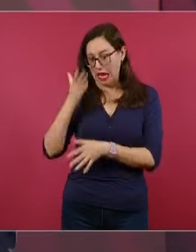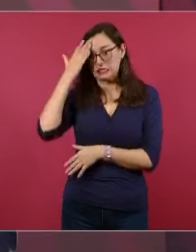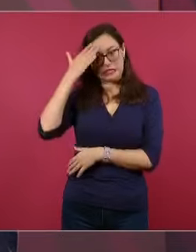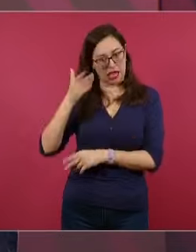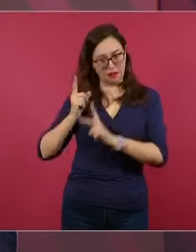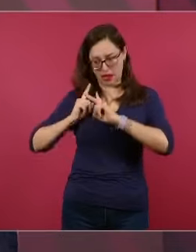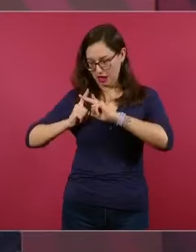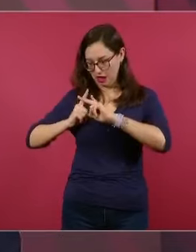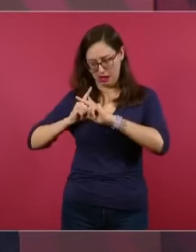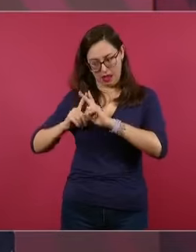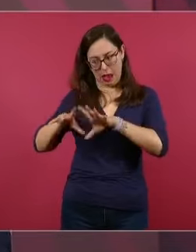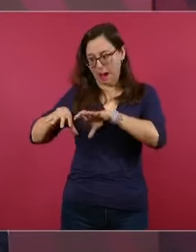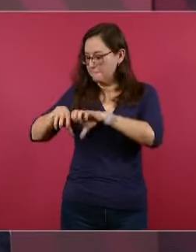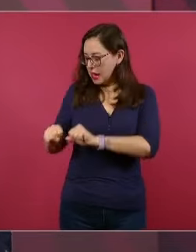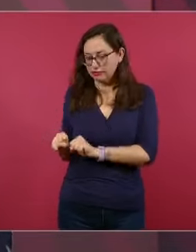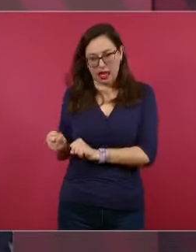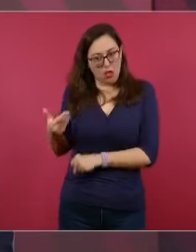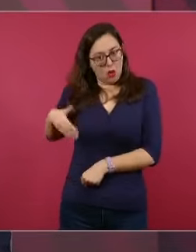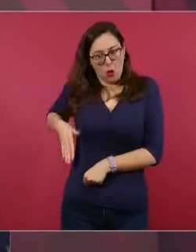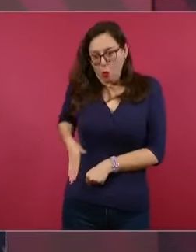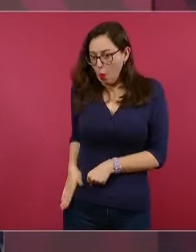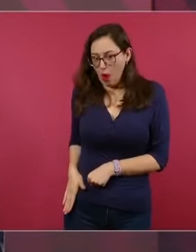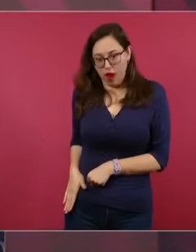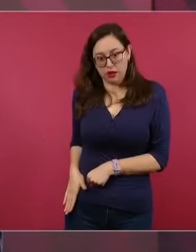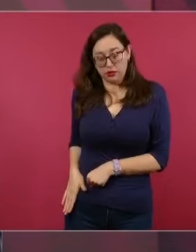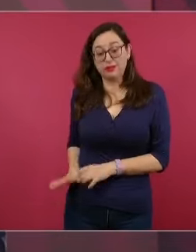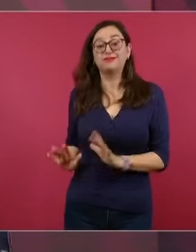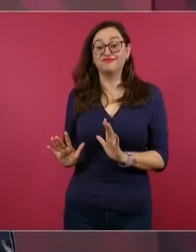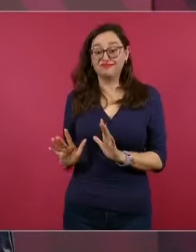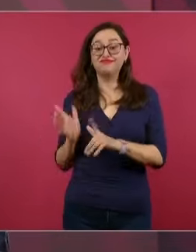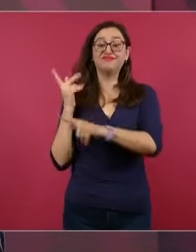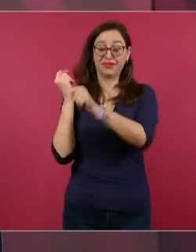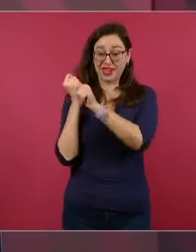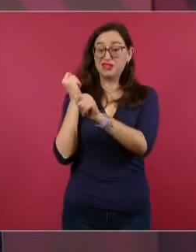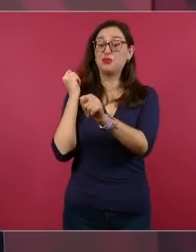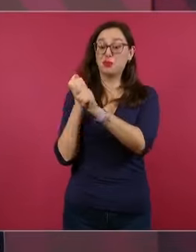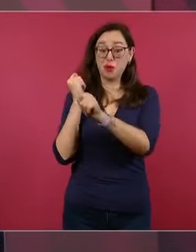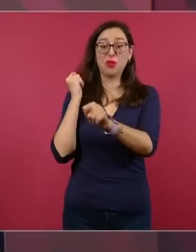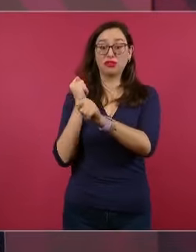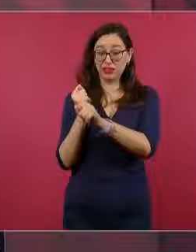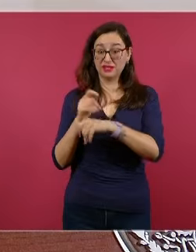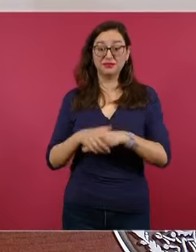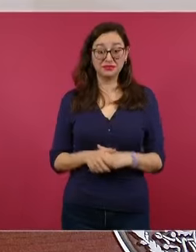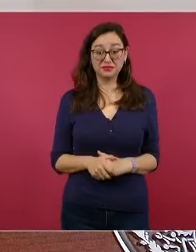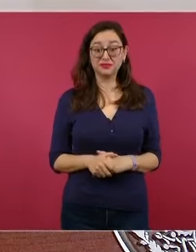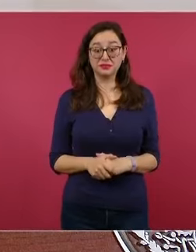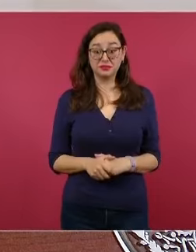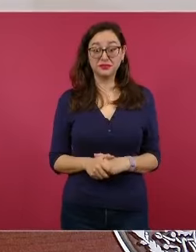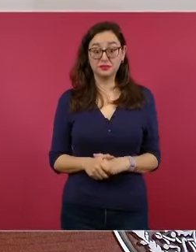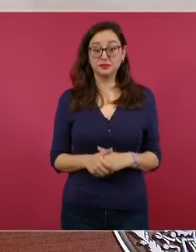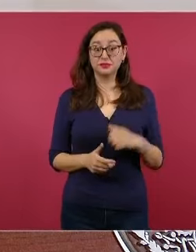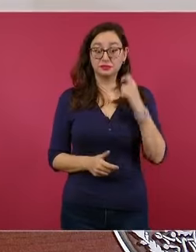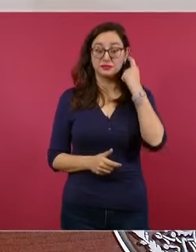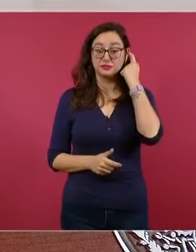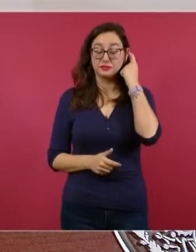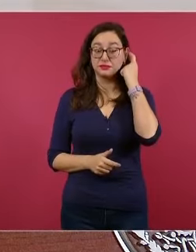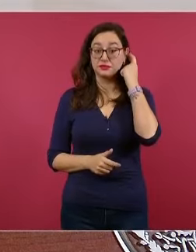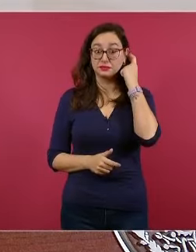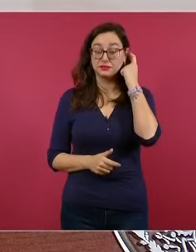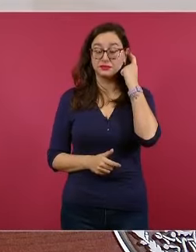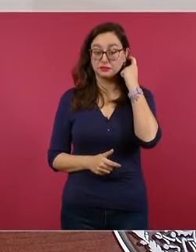y un gasto fijo el transporte porque ni